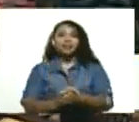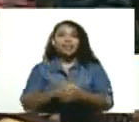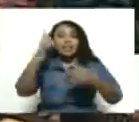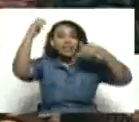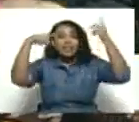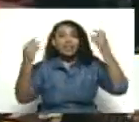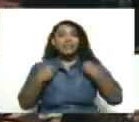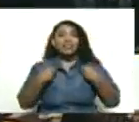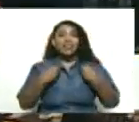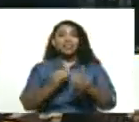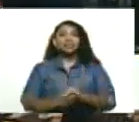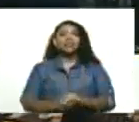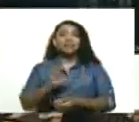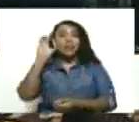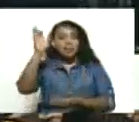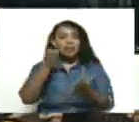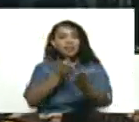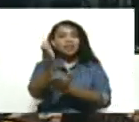vive